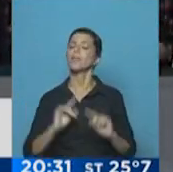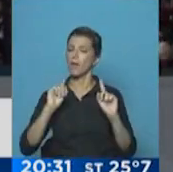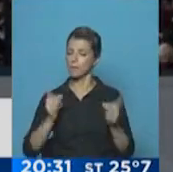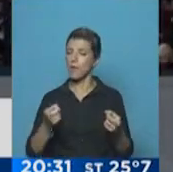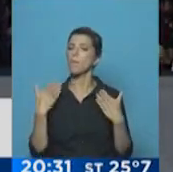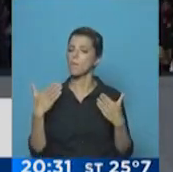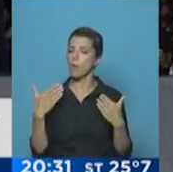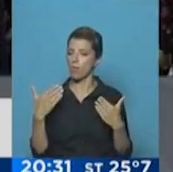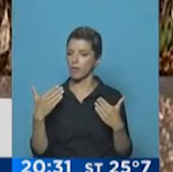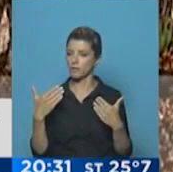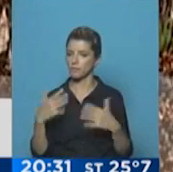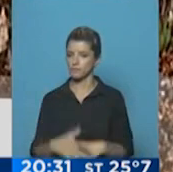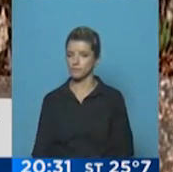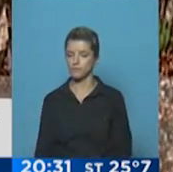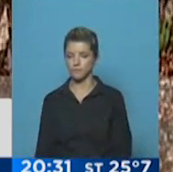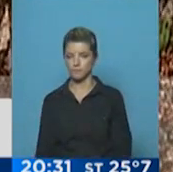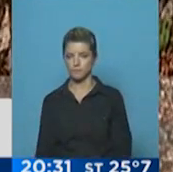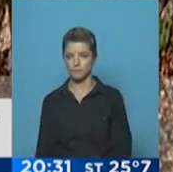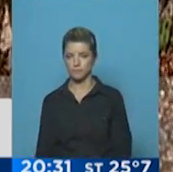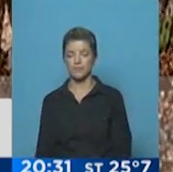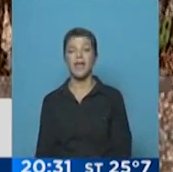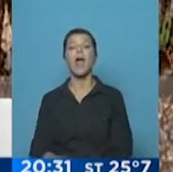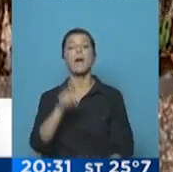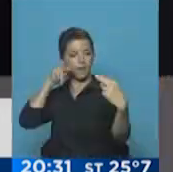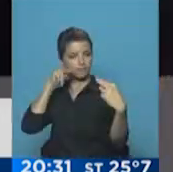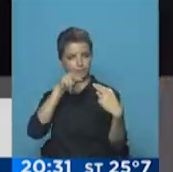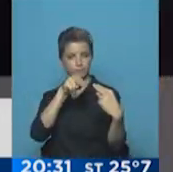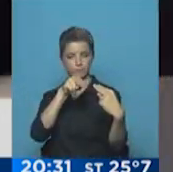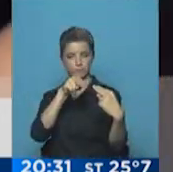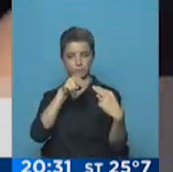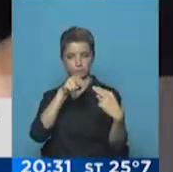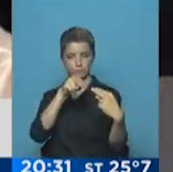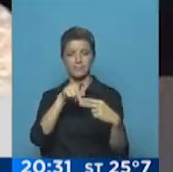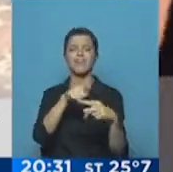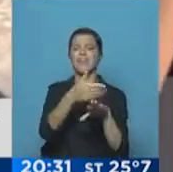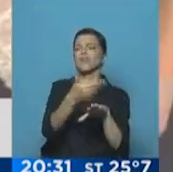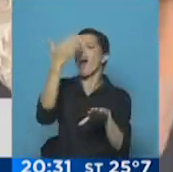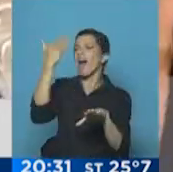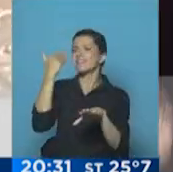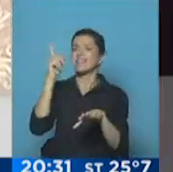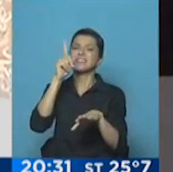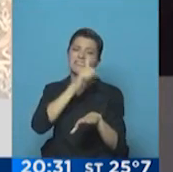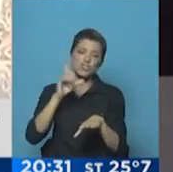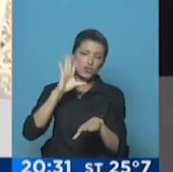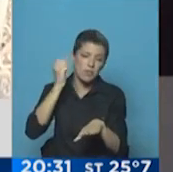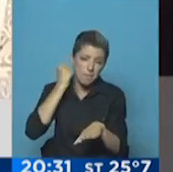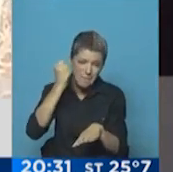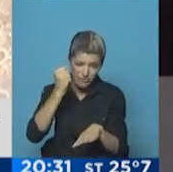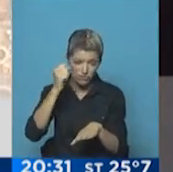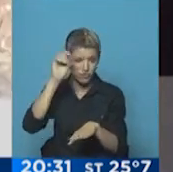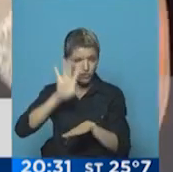mirar a los ojos de nuestros jubilados que ganaban apenas 150